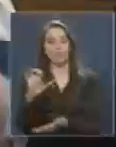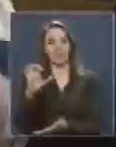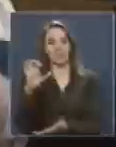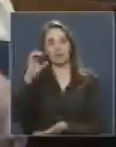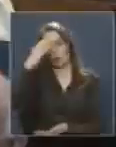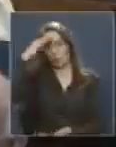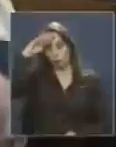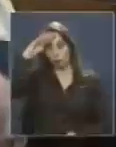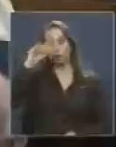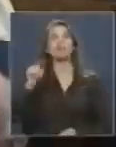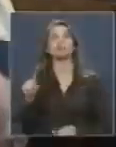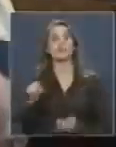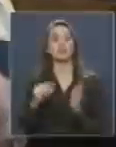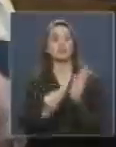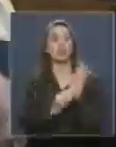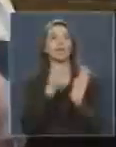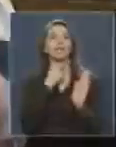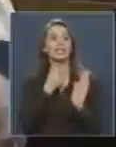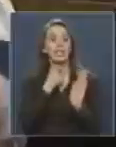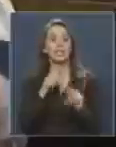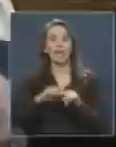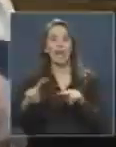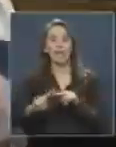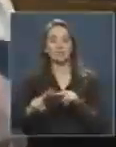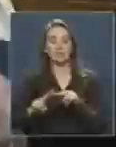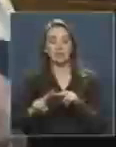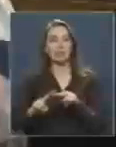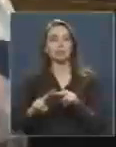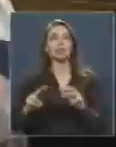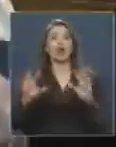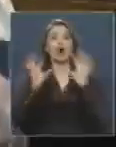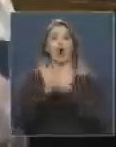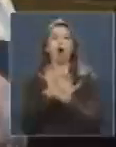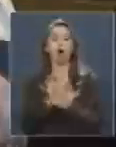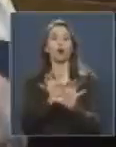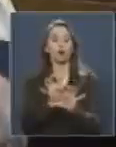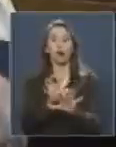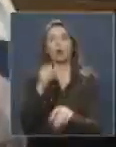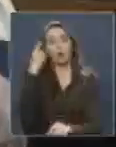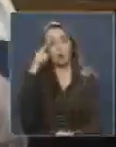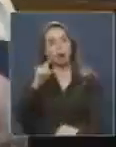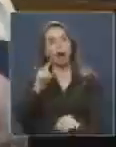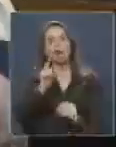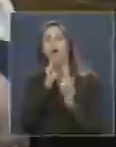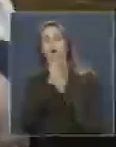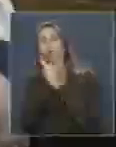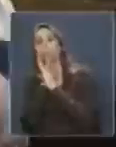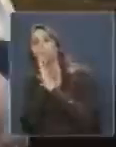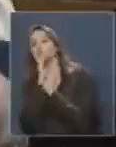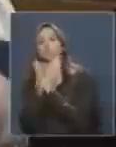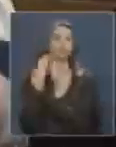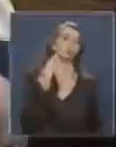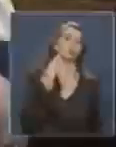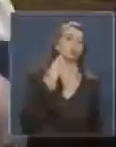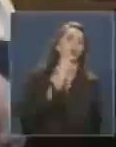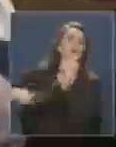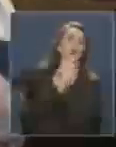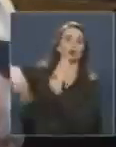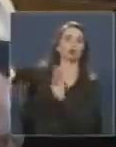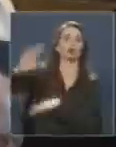sino porque abona la intención de construir un escenario de odiosidad para disfrazar y ocultar sus